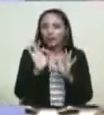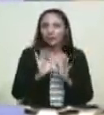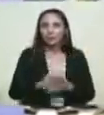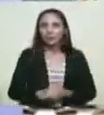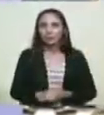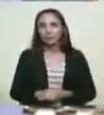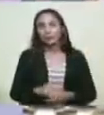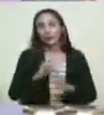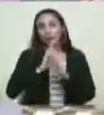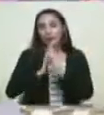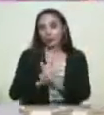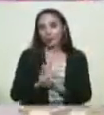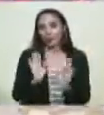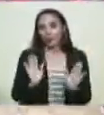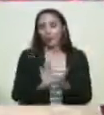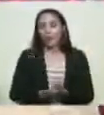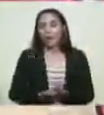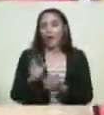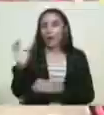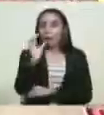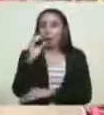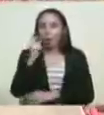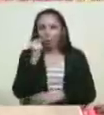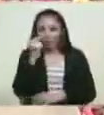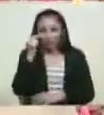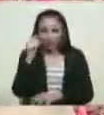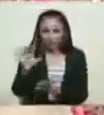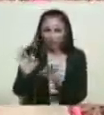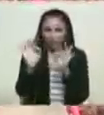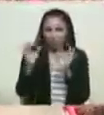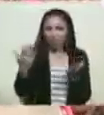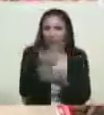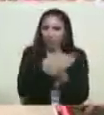¿El presidente de Colombia, Santo?